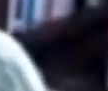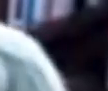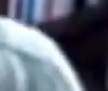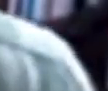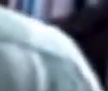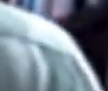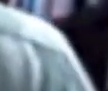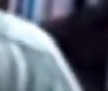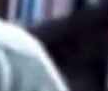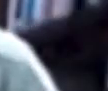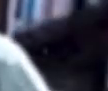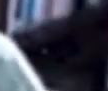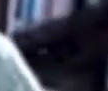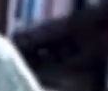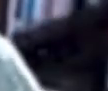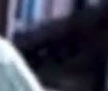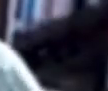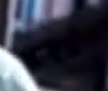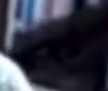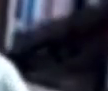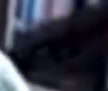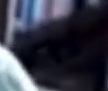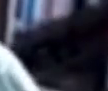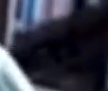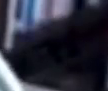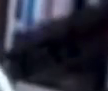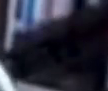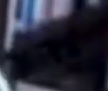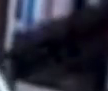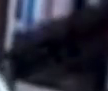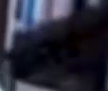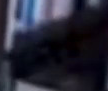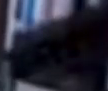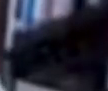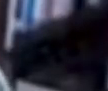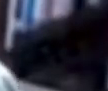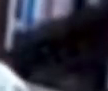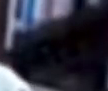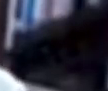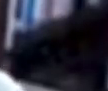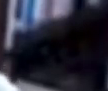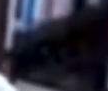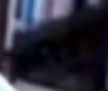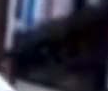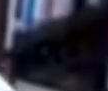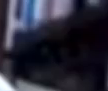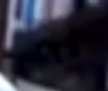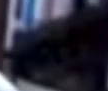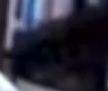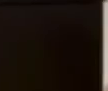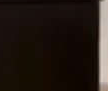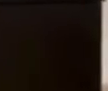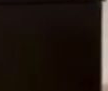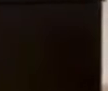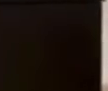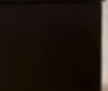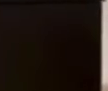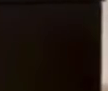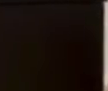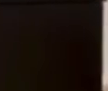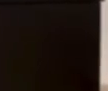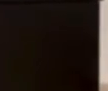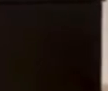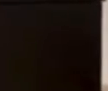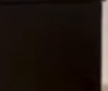arruina una válvula de financiamiento a estos señores de Nexos, ¿no? Así es, y nada más